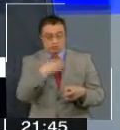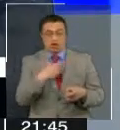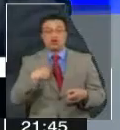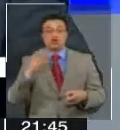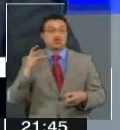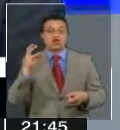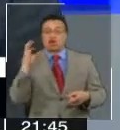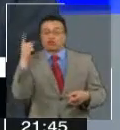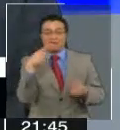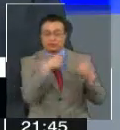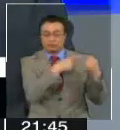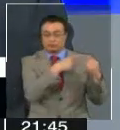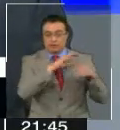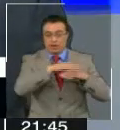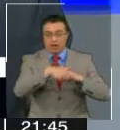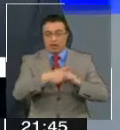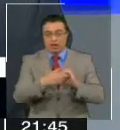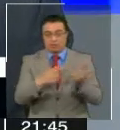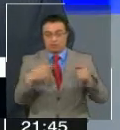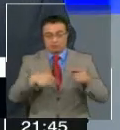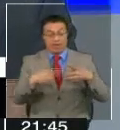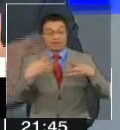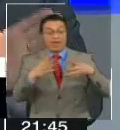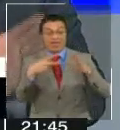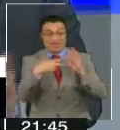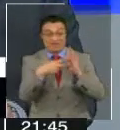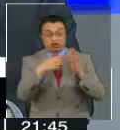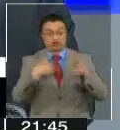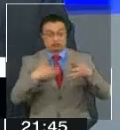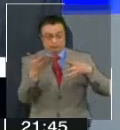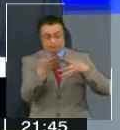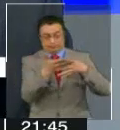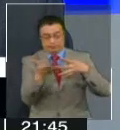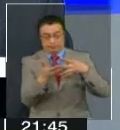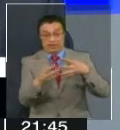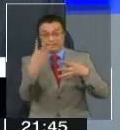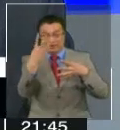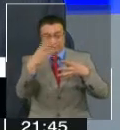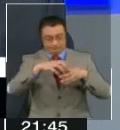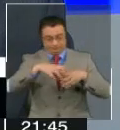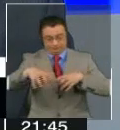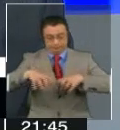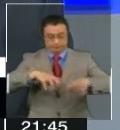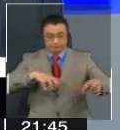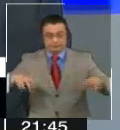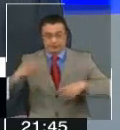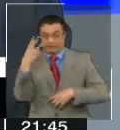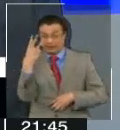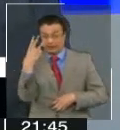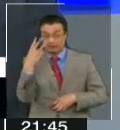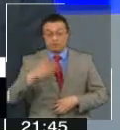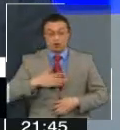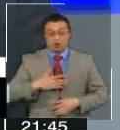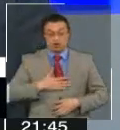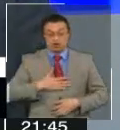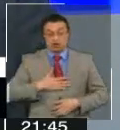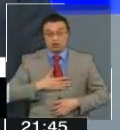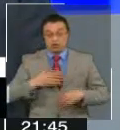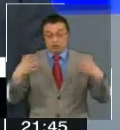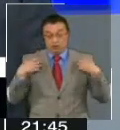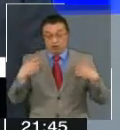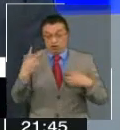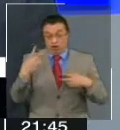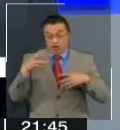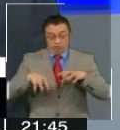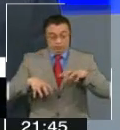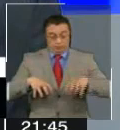porque la división estaba compartimentada. Hay 3 áreas en la división, ¿ya? Yo manejaba, por así decirlo,